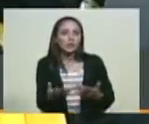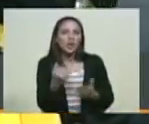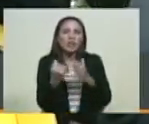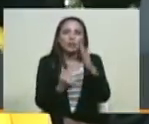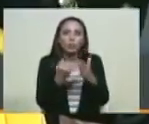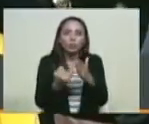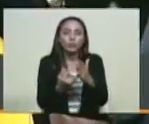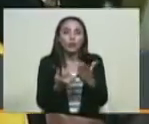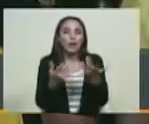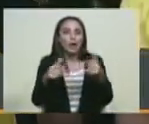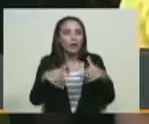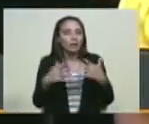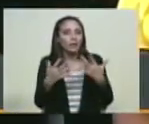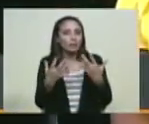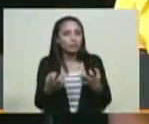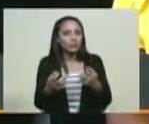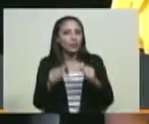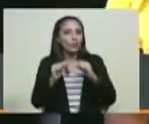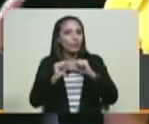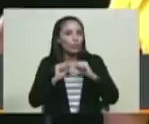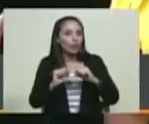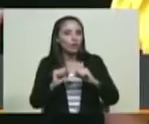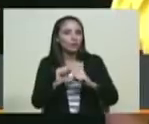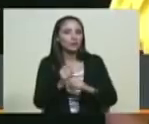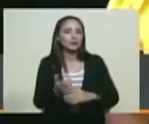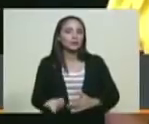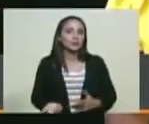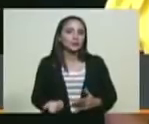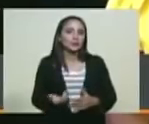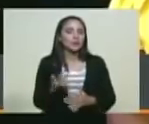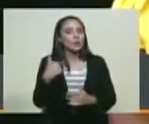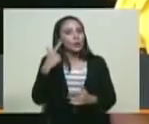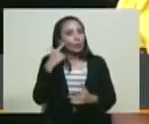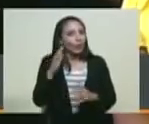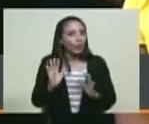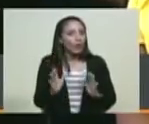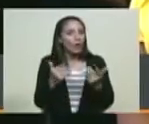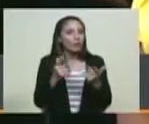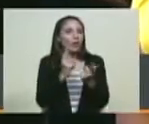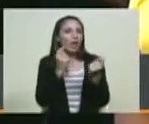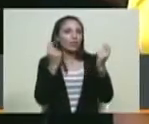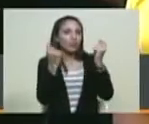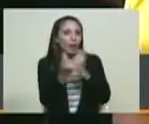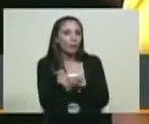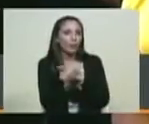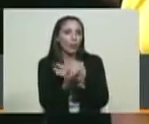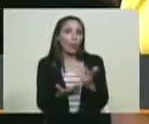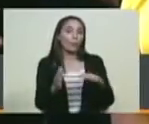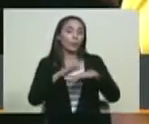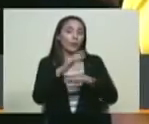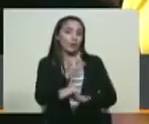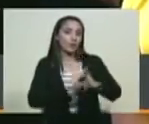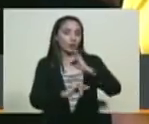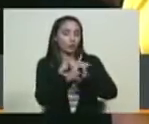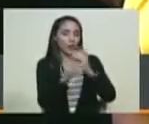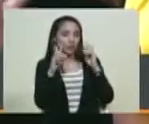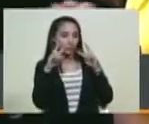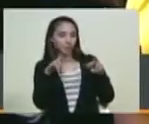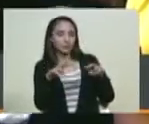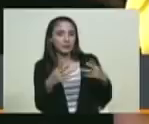democráticas fuertes, sólidas. Y yo creo que estamos marcando una pauta, presidente, a nivel internacional, porque si usted se pone a